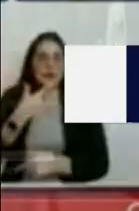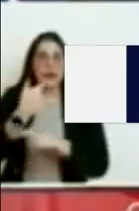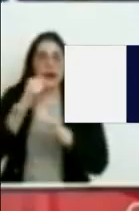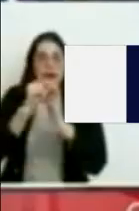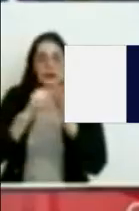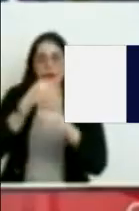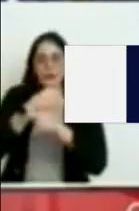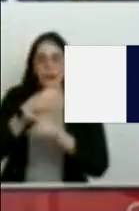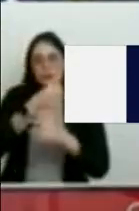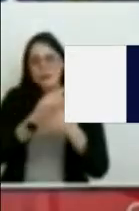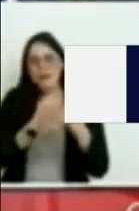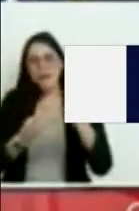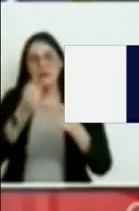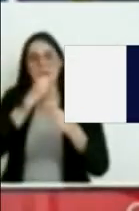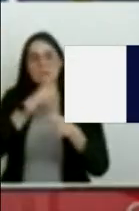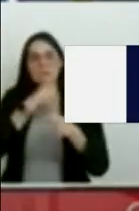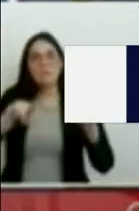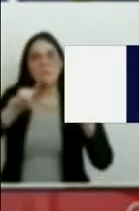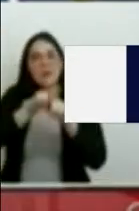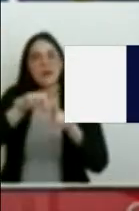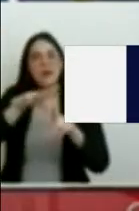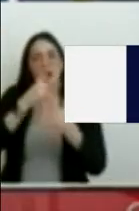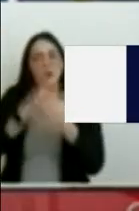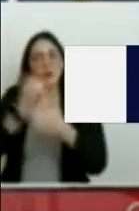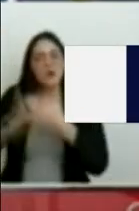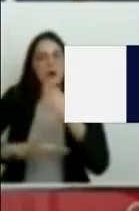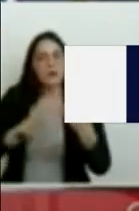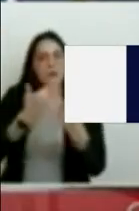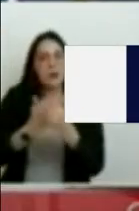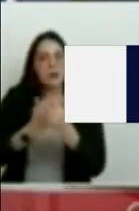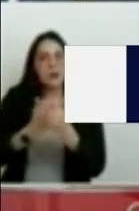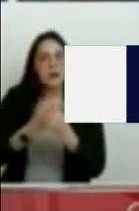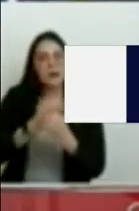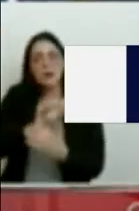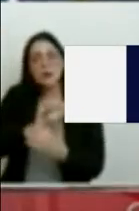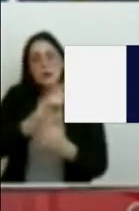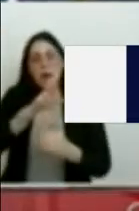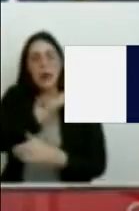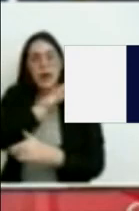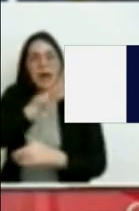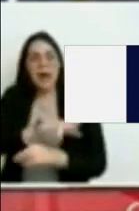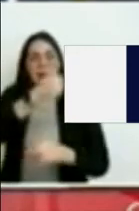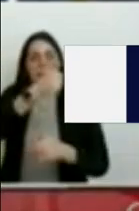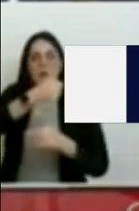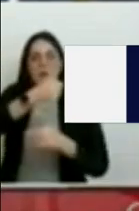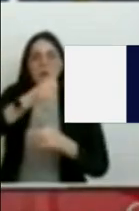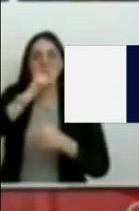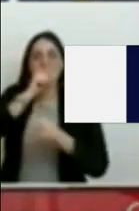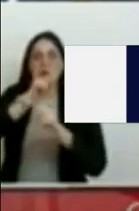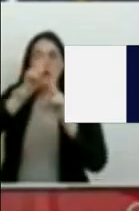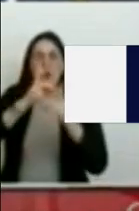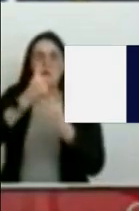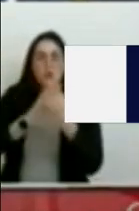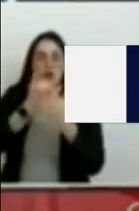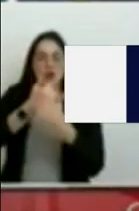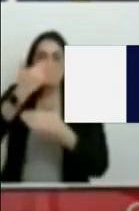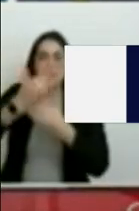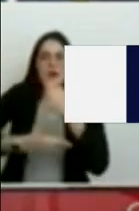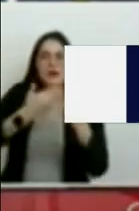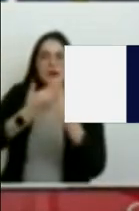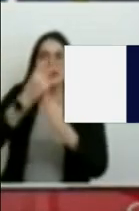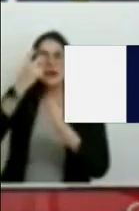los términos del dictamen. Está aprobado en lo general y en lo particular el proyecto de